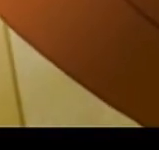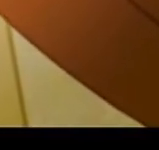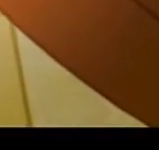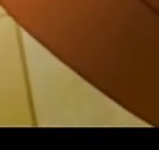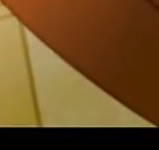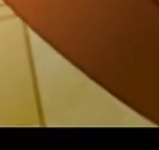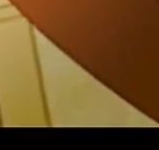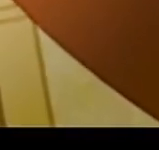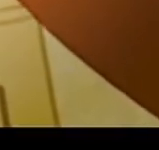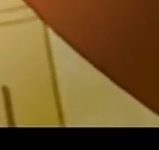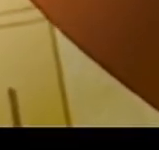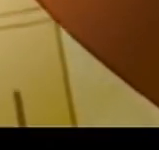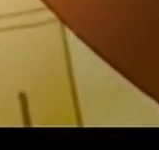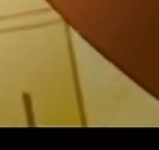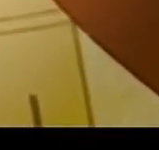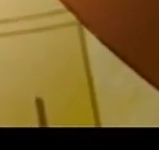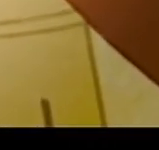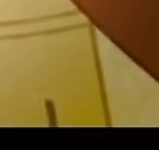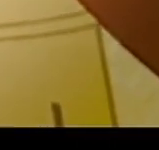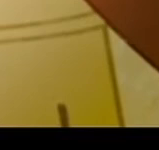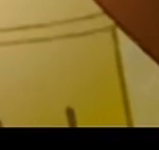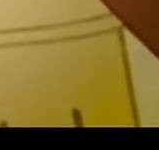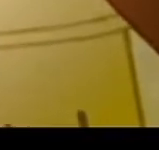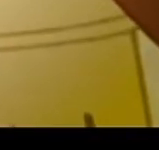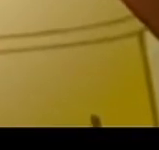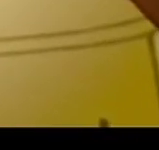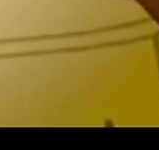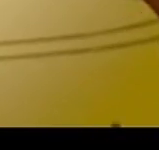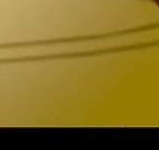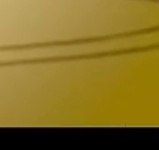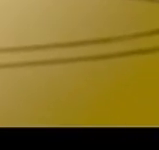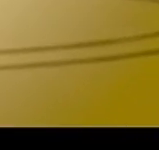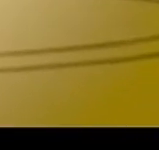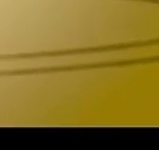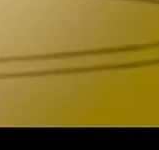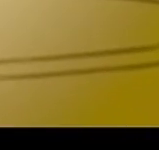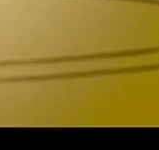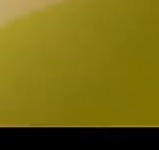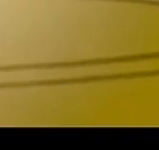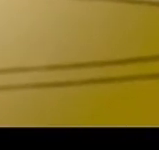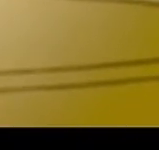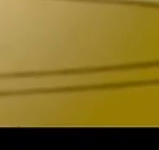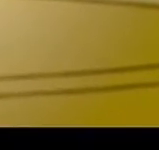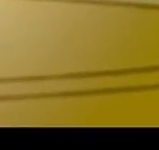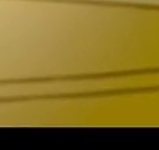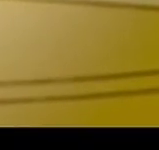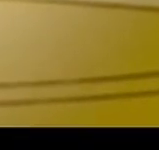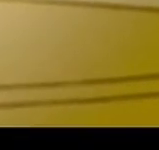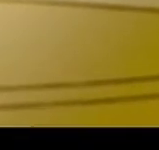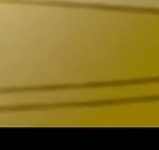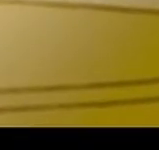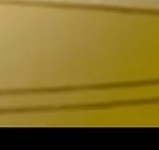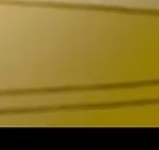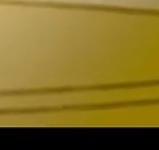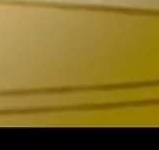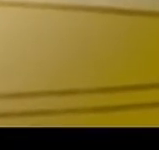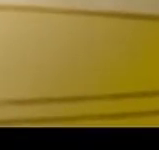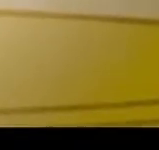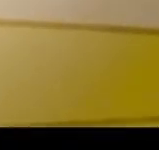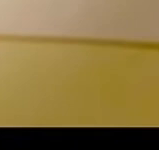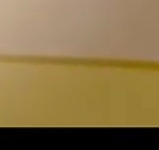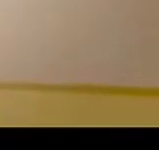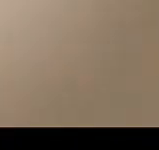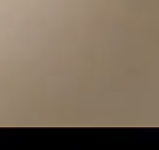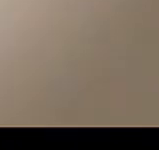Por ello, los bufones y bobos, los monstruos y payasos, los enanos burlones, las fiestas